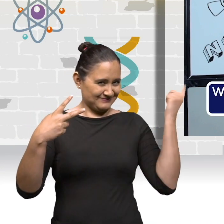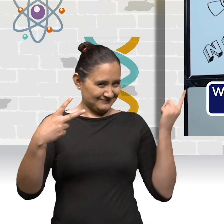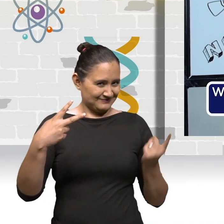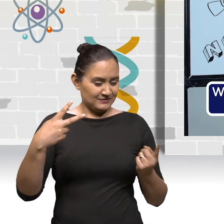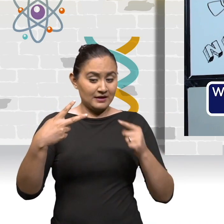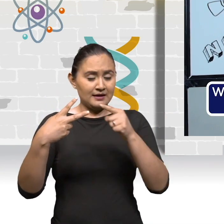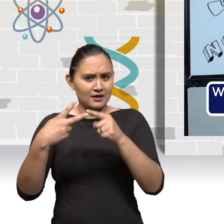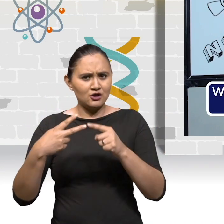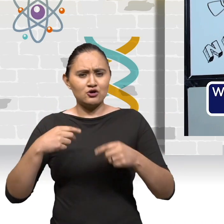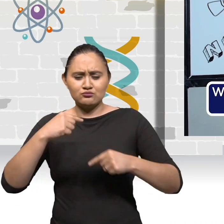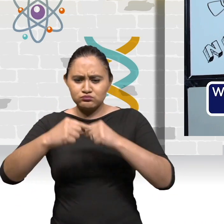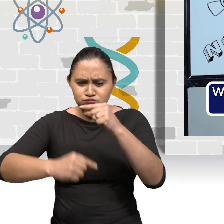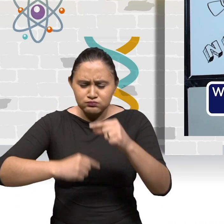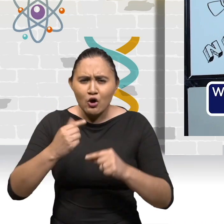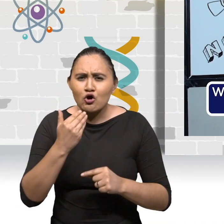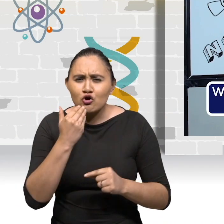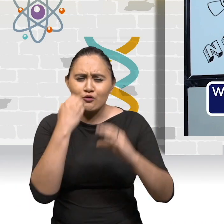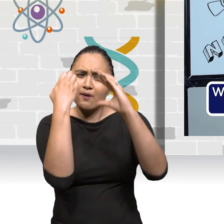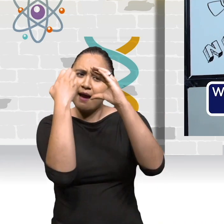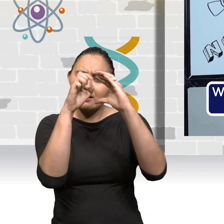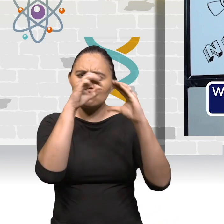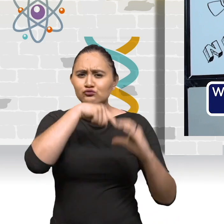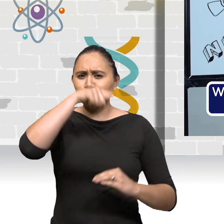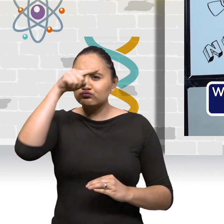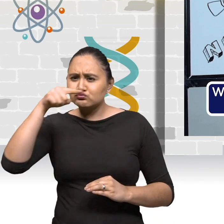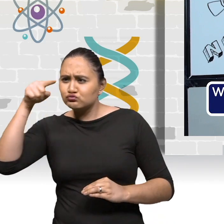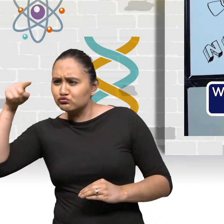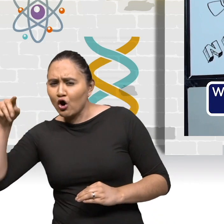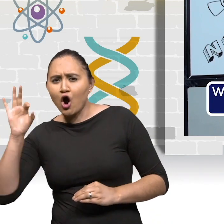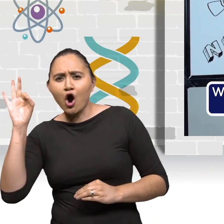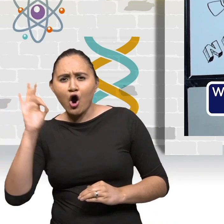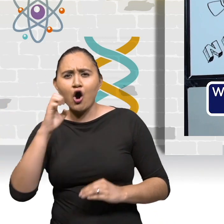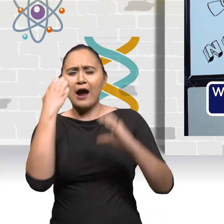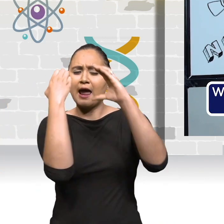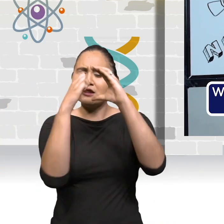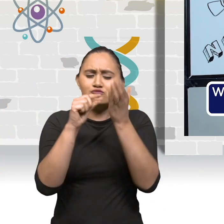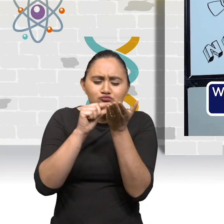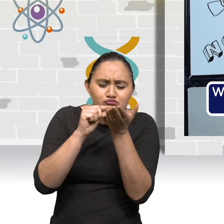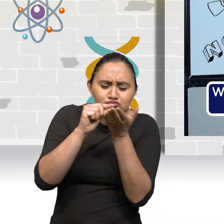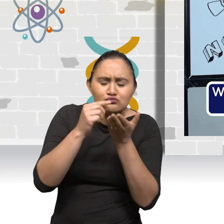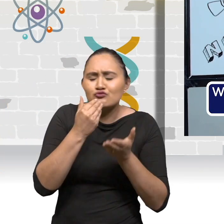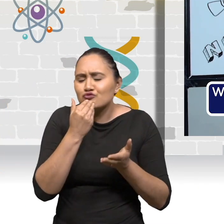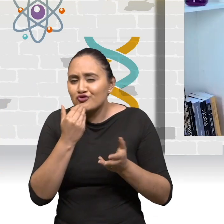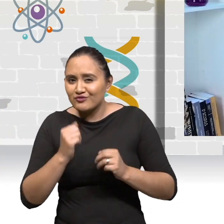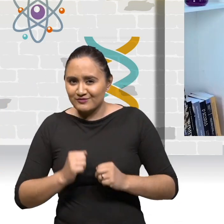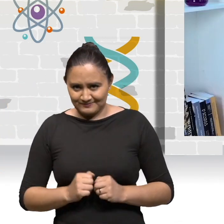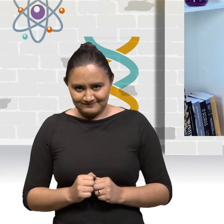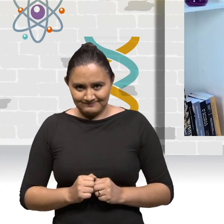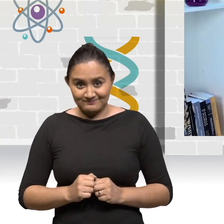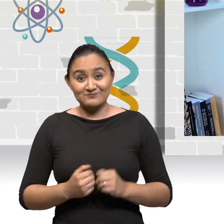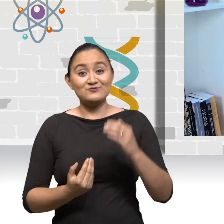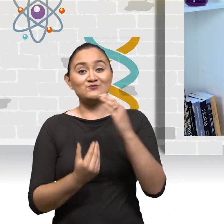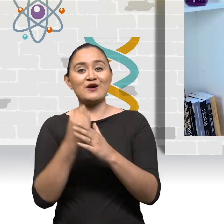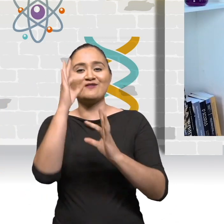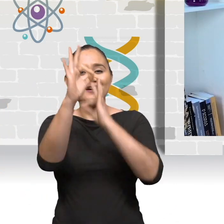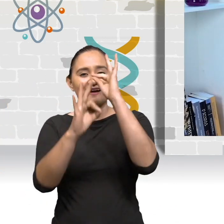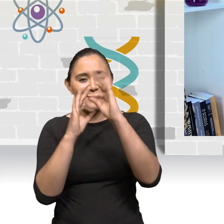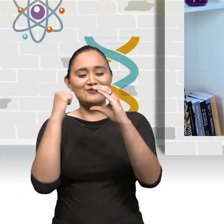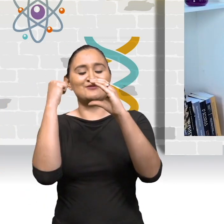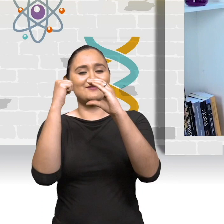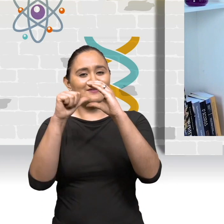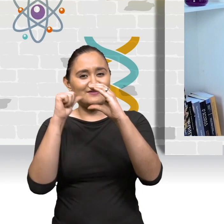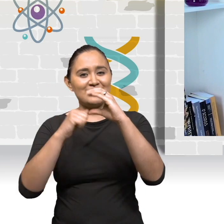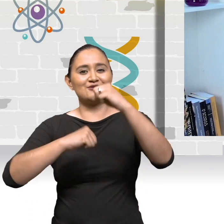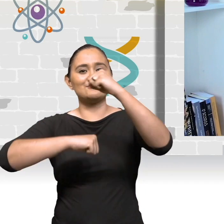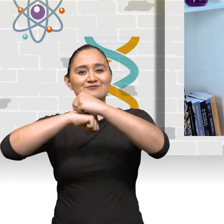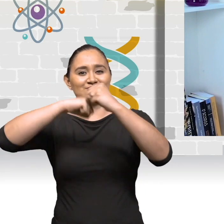incertidumbre prepararon el camino para el desarrollo de una amplia y nueva teoría de la estructura del átomo ahora ya sabes